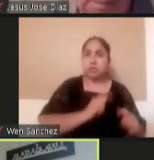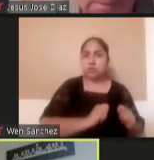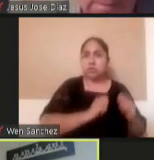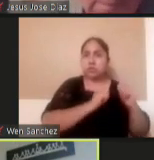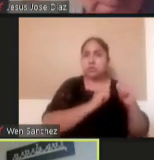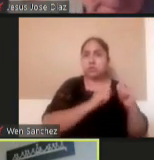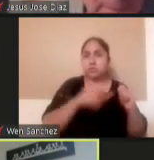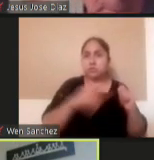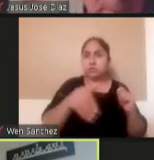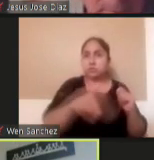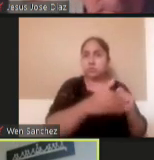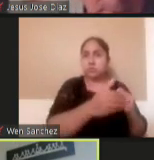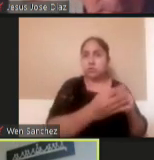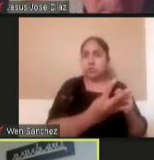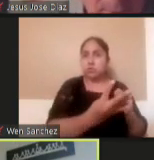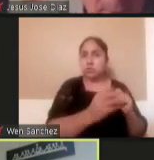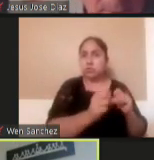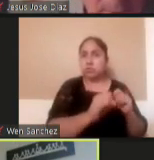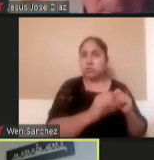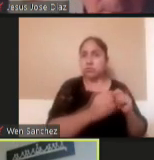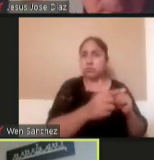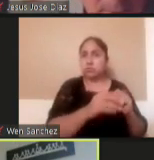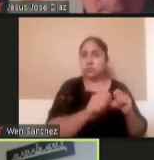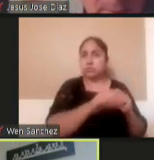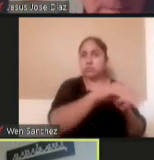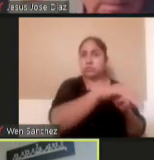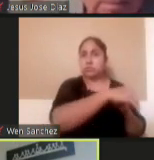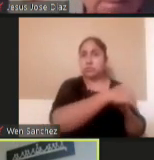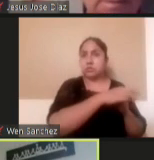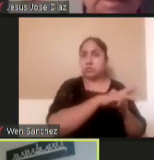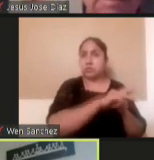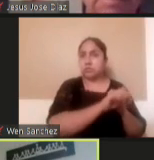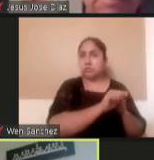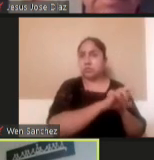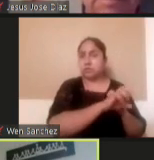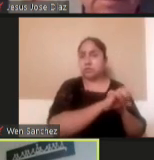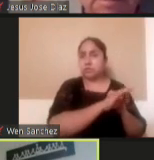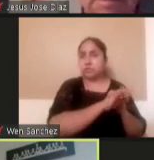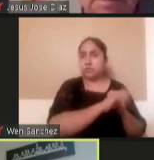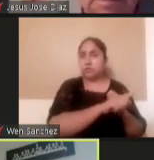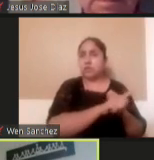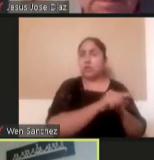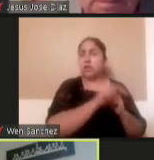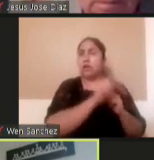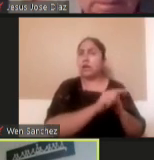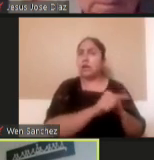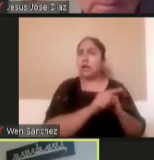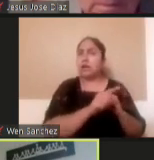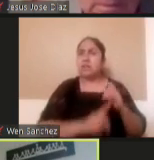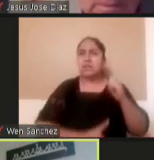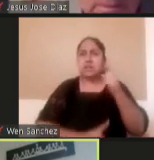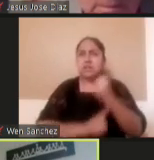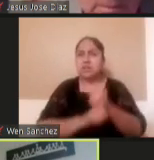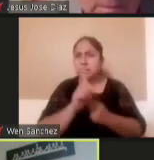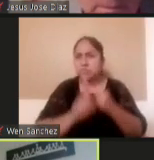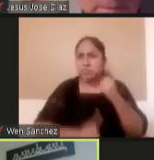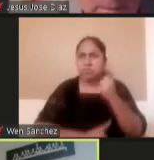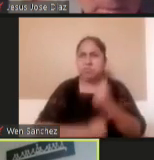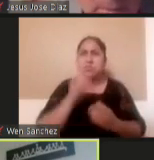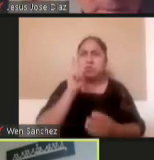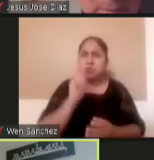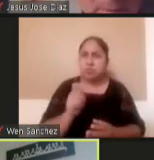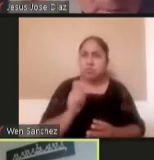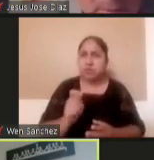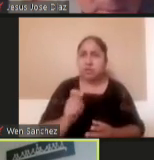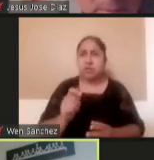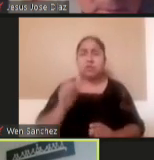desde el año 2013 hemos tenido el problema de apagones constantes y poca presión de agua. Para tal efecto, los